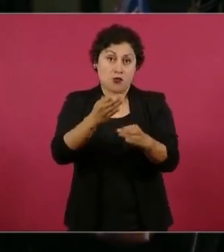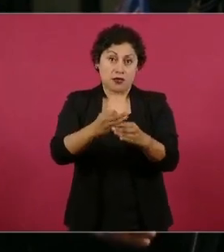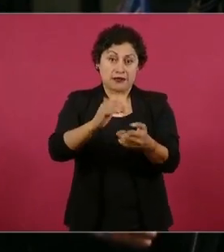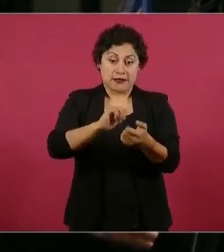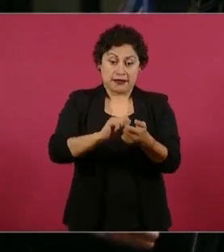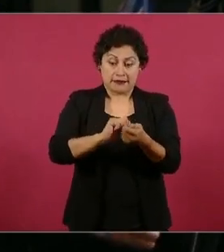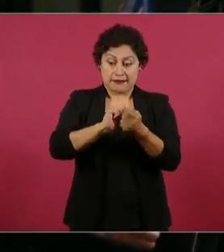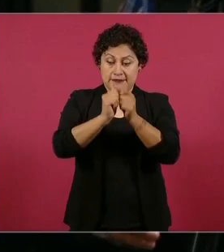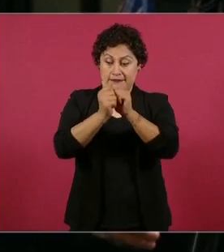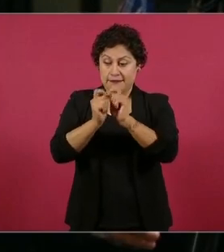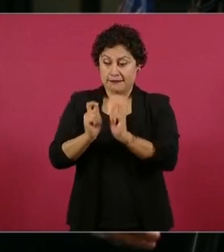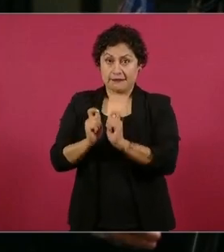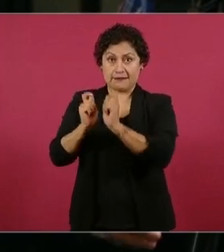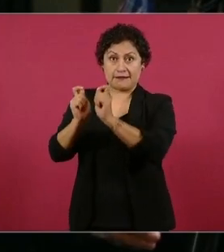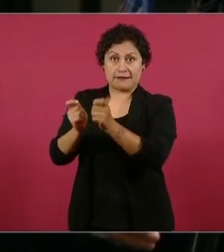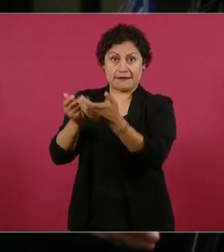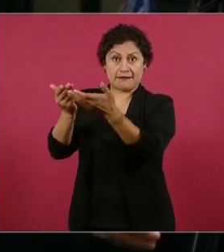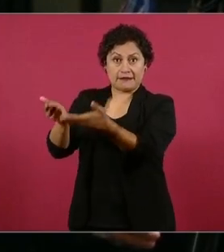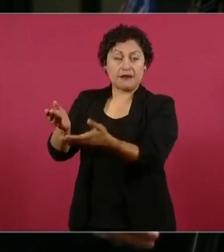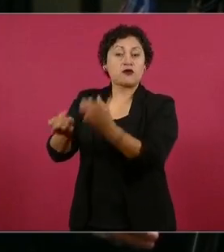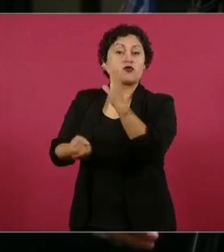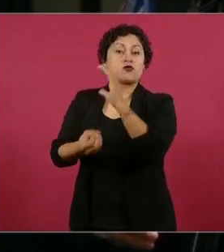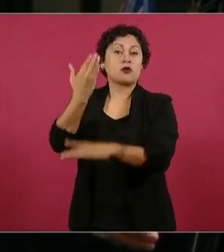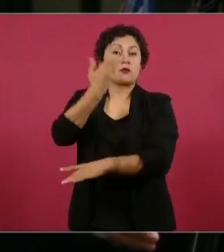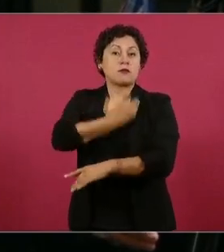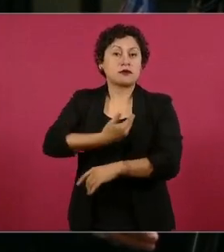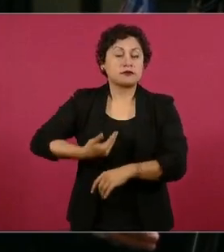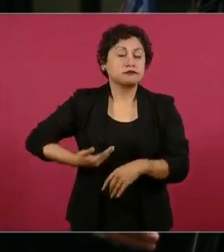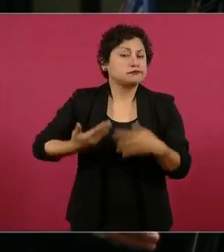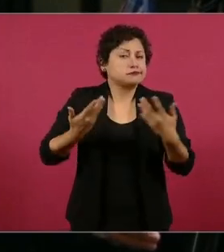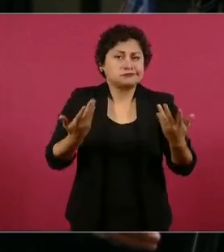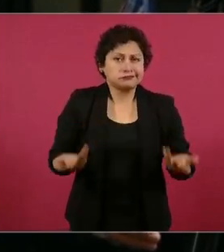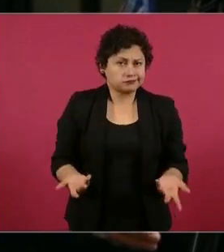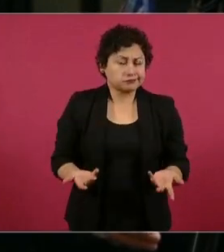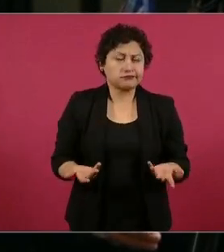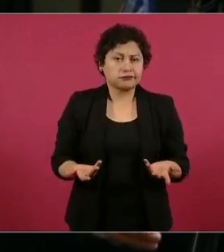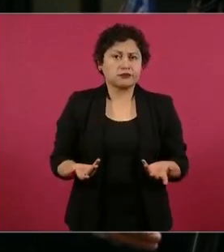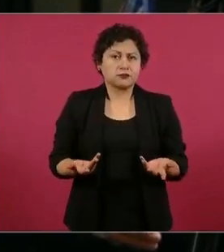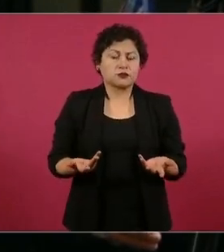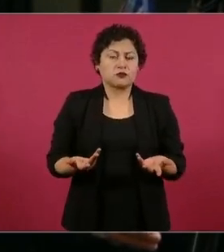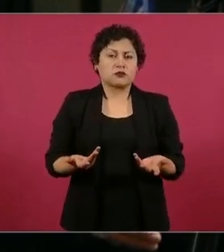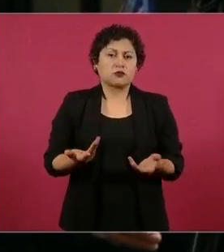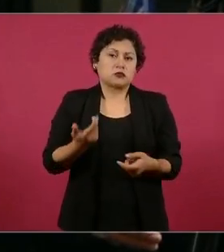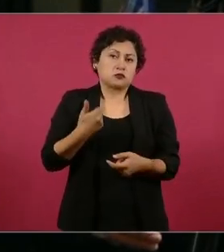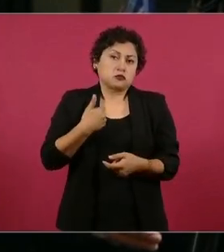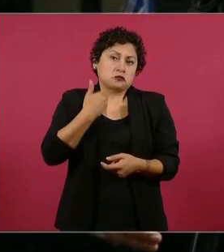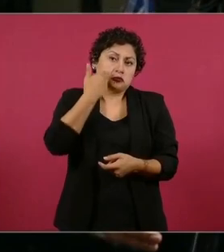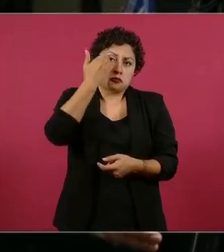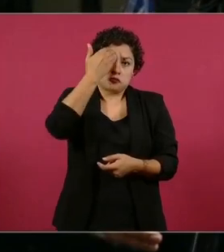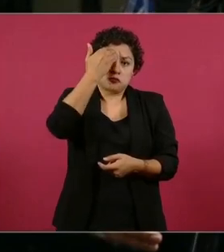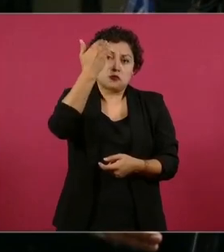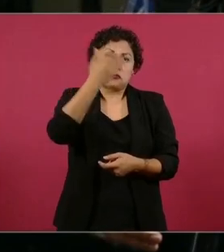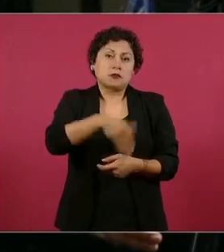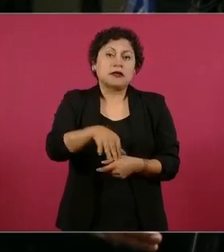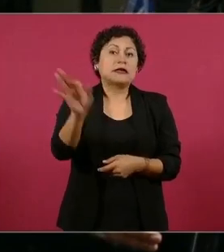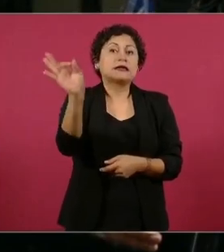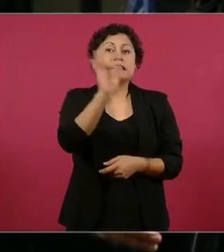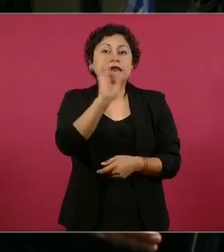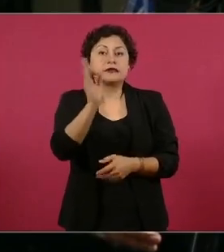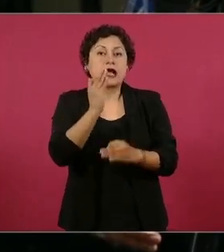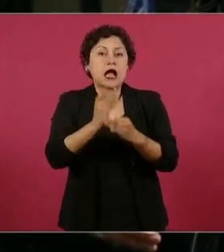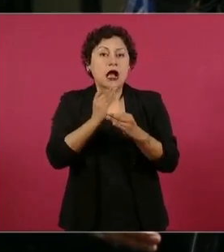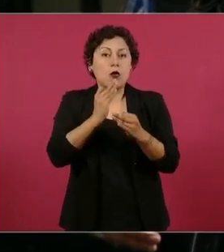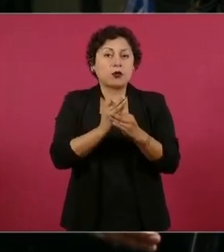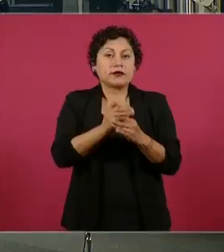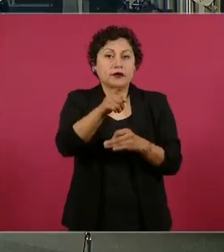dando. Y bueno, no sé si ahí habría algunas recomendaciones en este caso para la presidenta electa